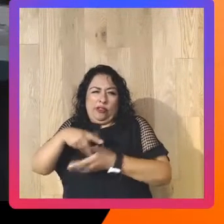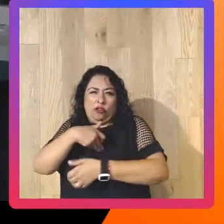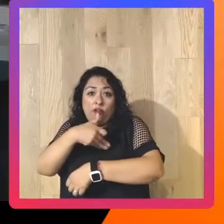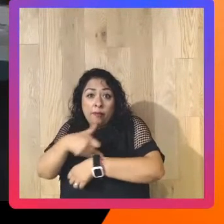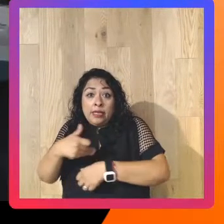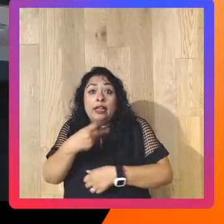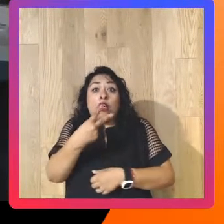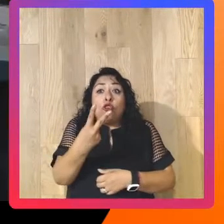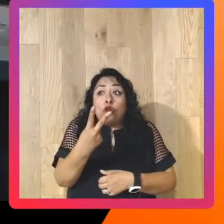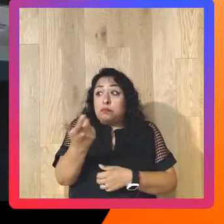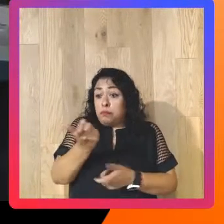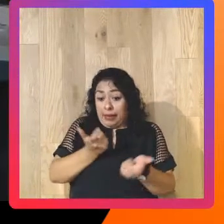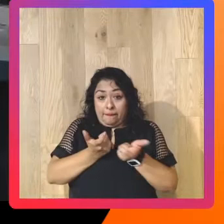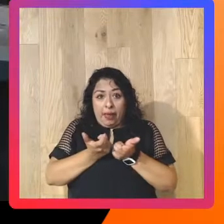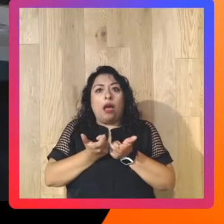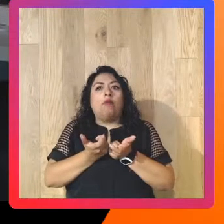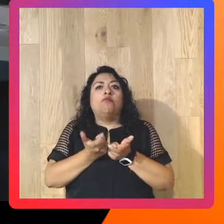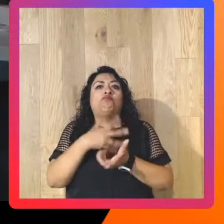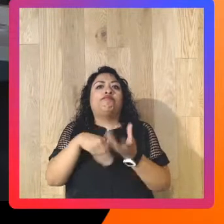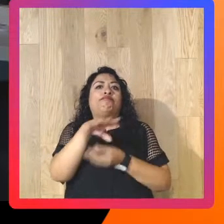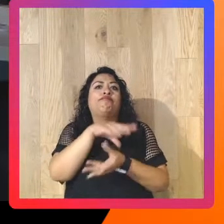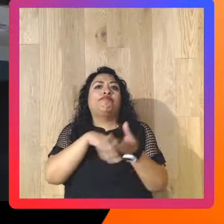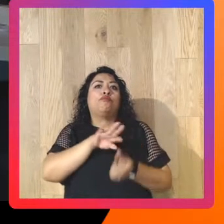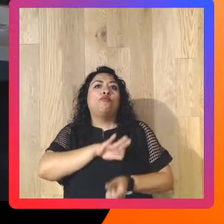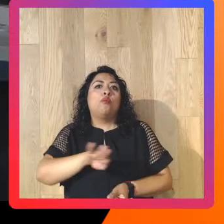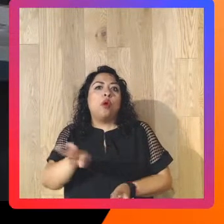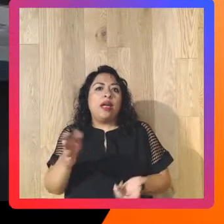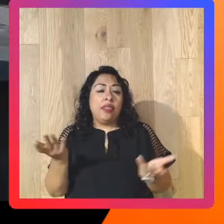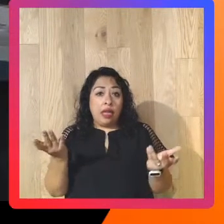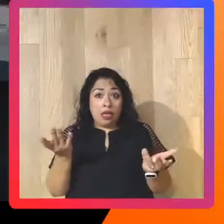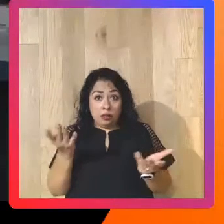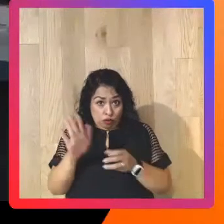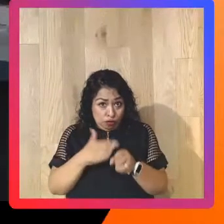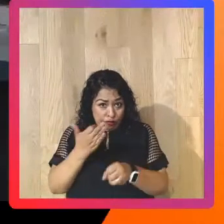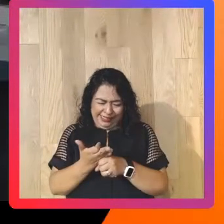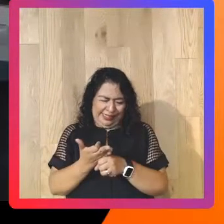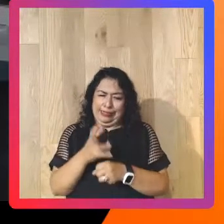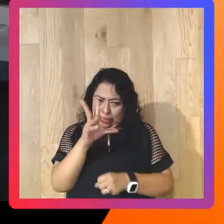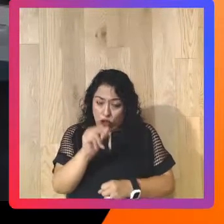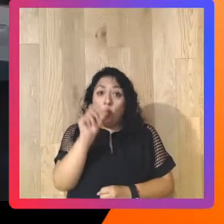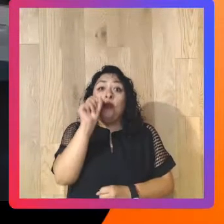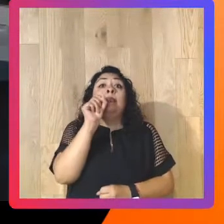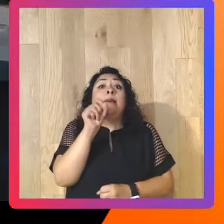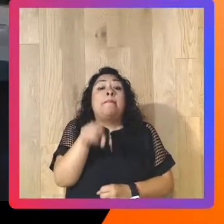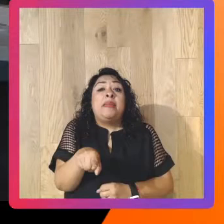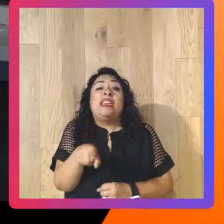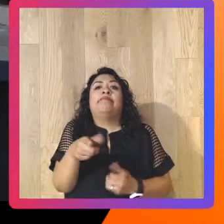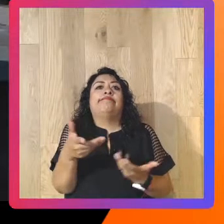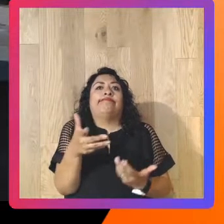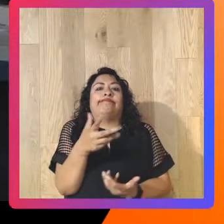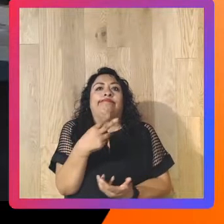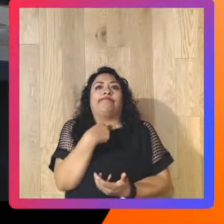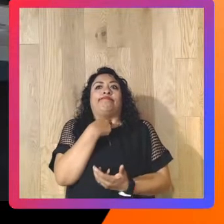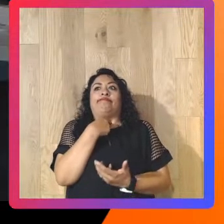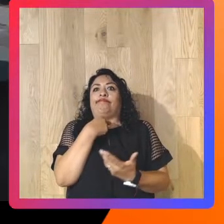con 2 ingresos sobreviva. No solo no es suficiente, sino que está lejos